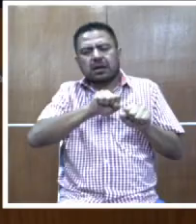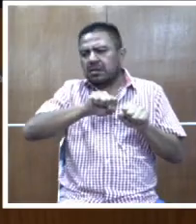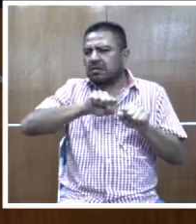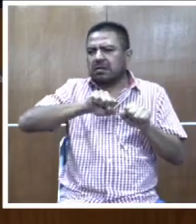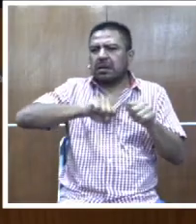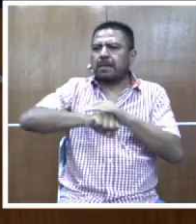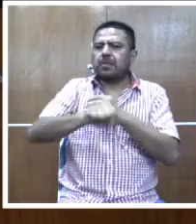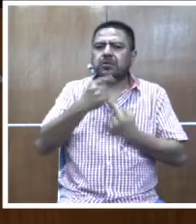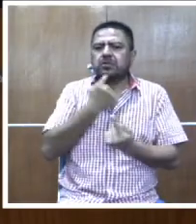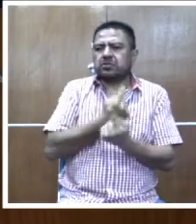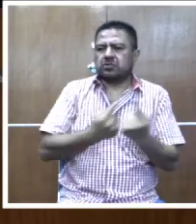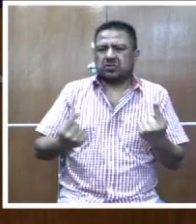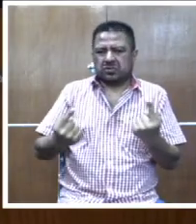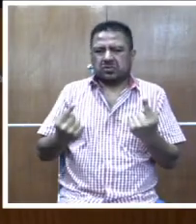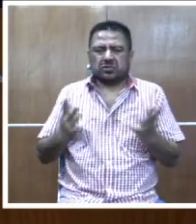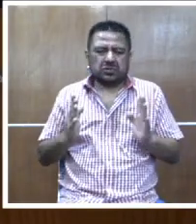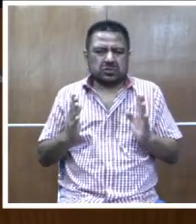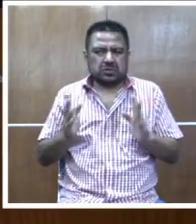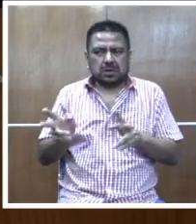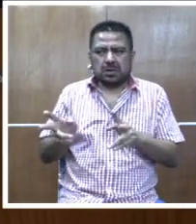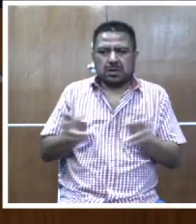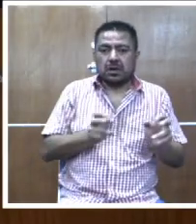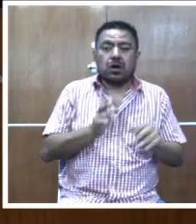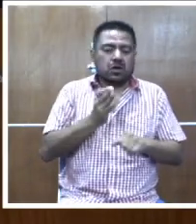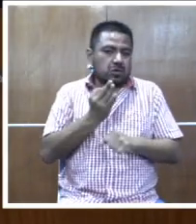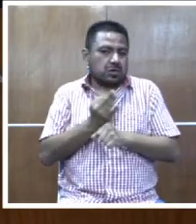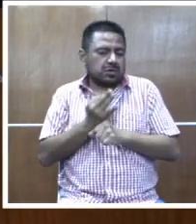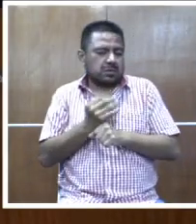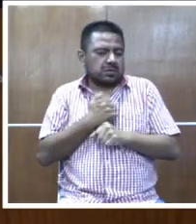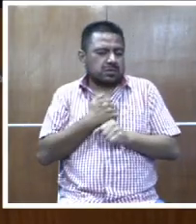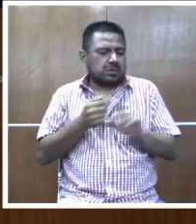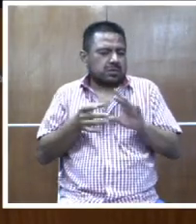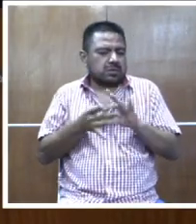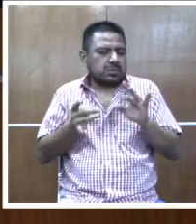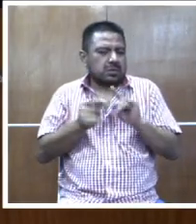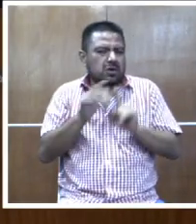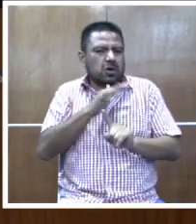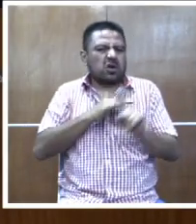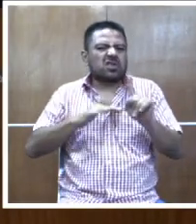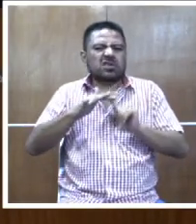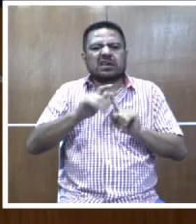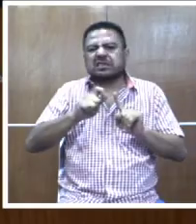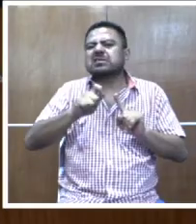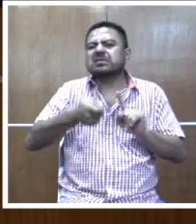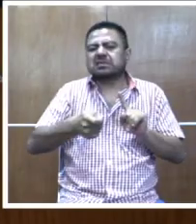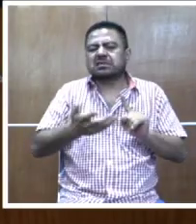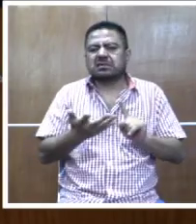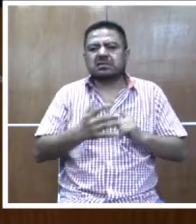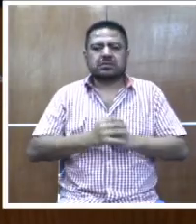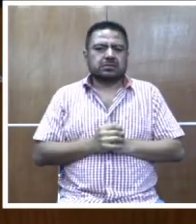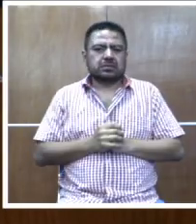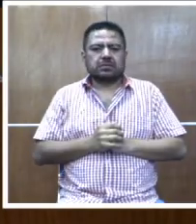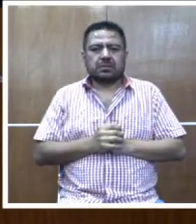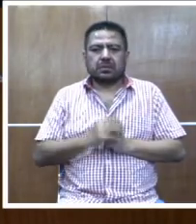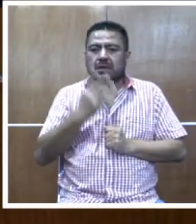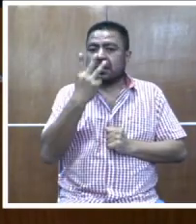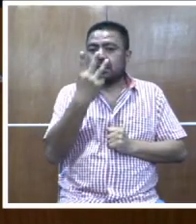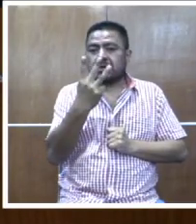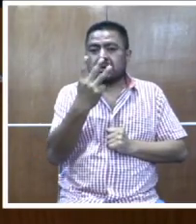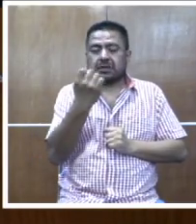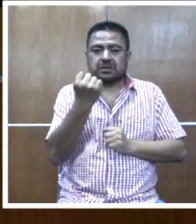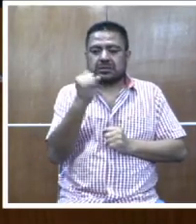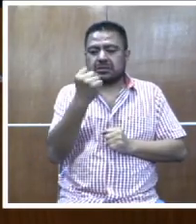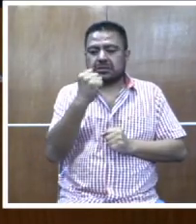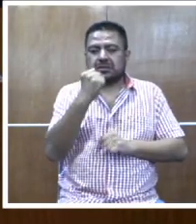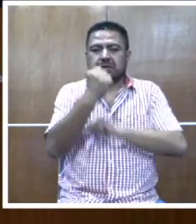de menores. Les voy a dar un poco de contexto, compañeras y compañeros. El 3 de septiembre